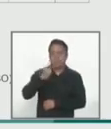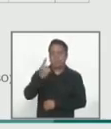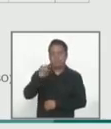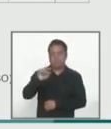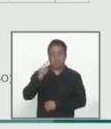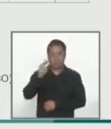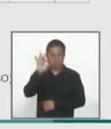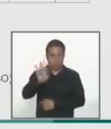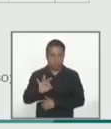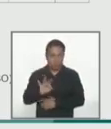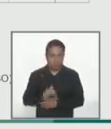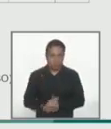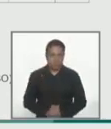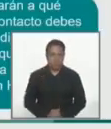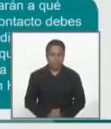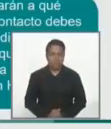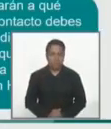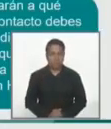41.2%.